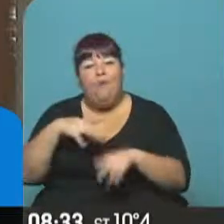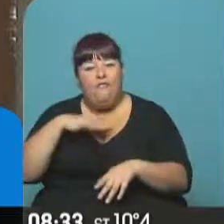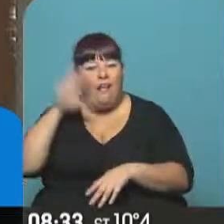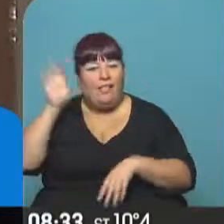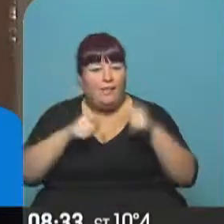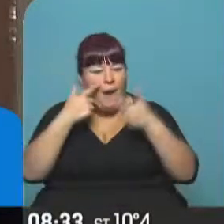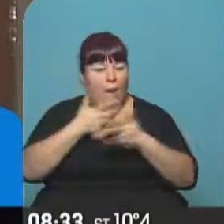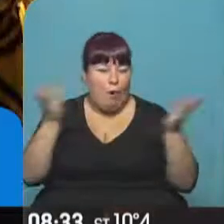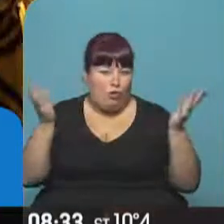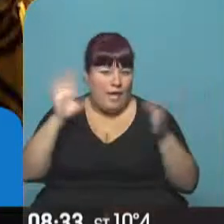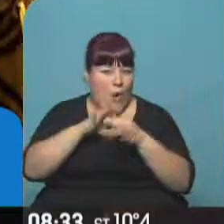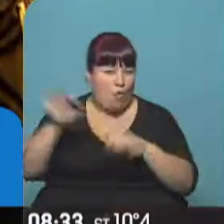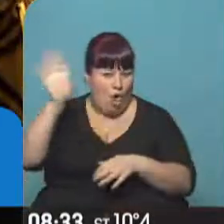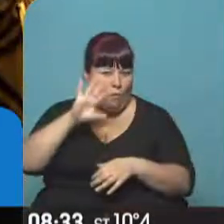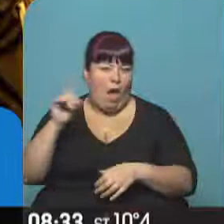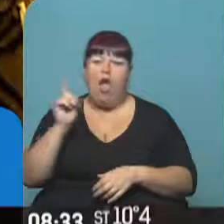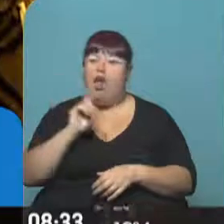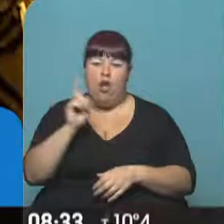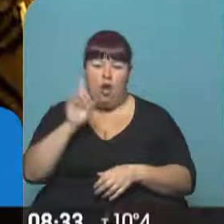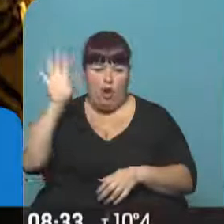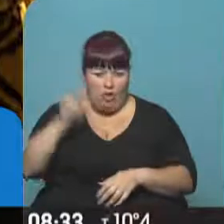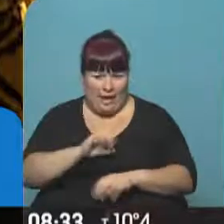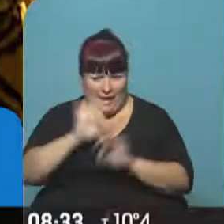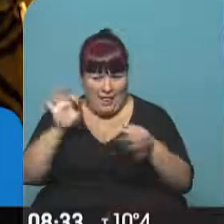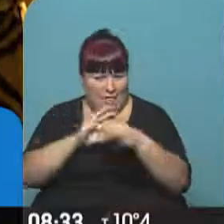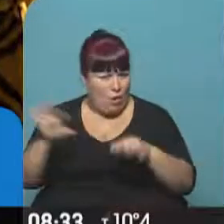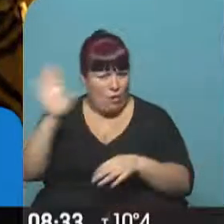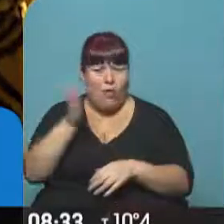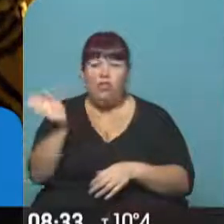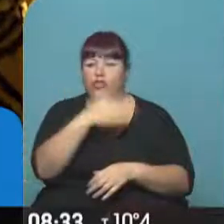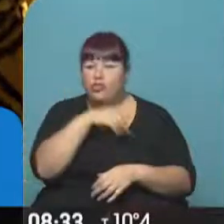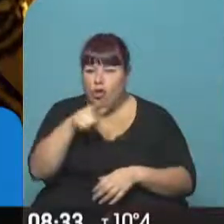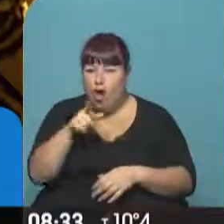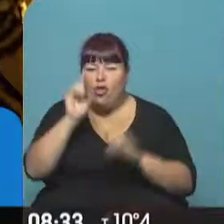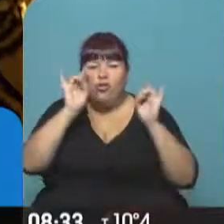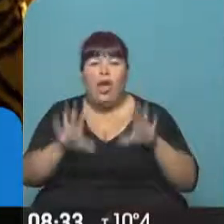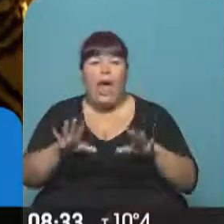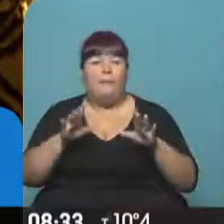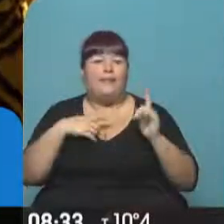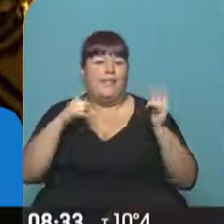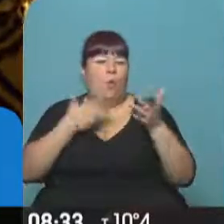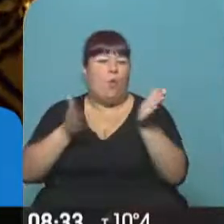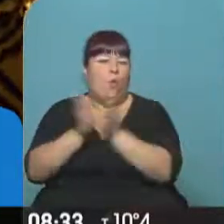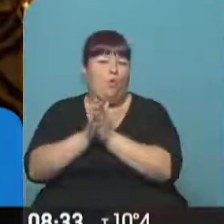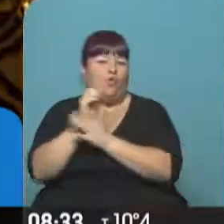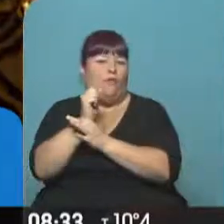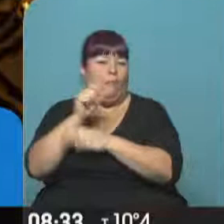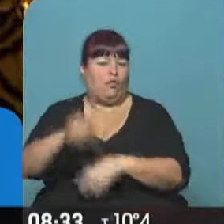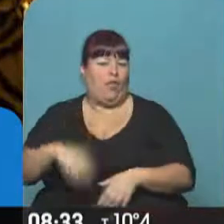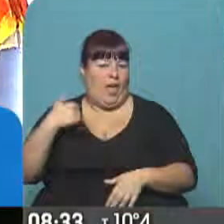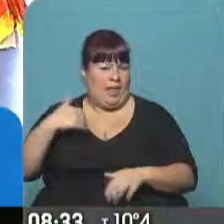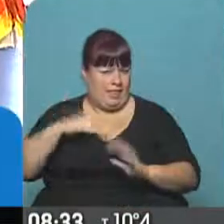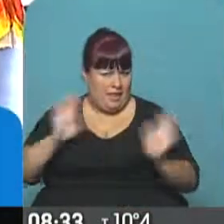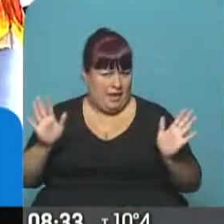cosas quizás en Europa? No traje nada de Europa. Son solamente aventuras compartidas con artistas